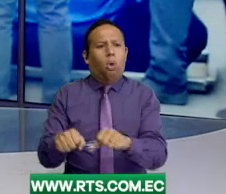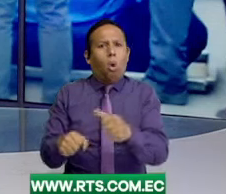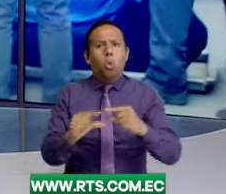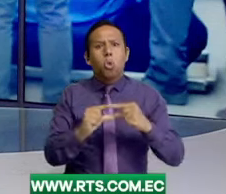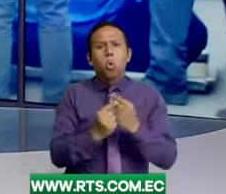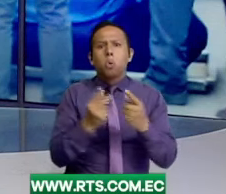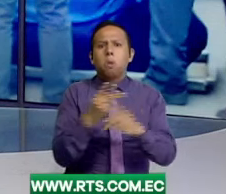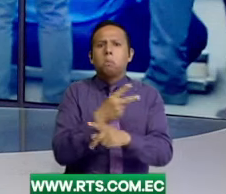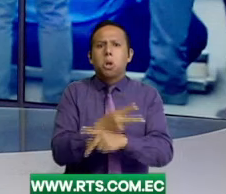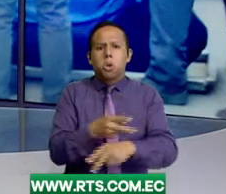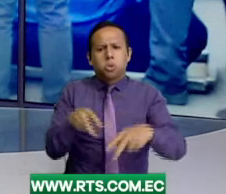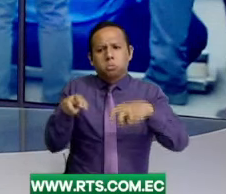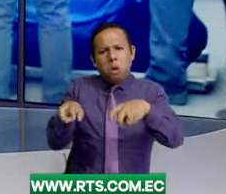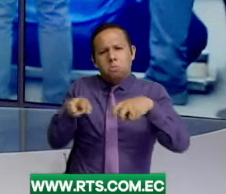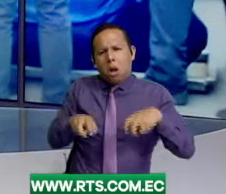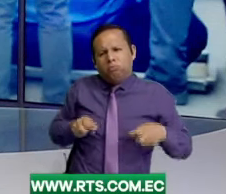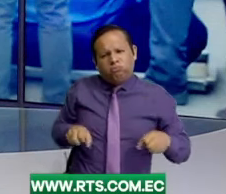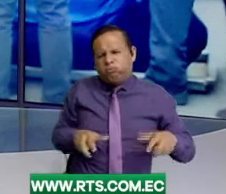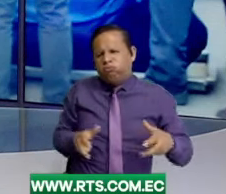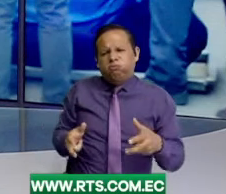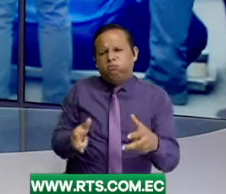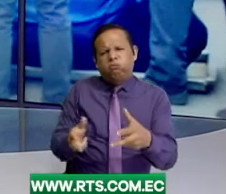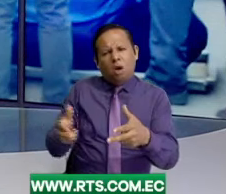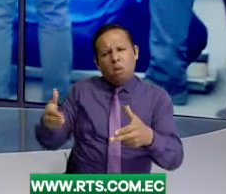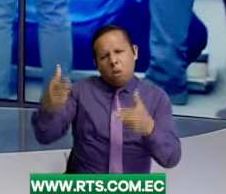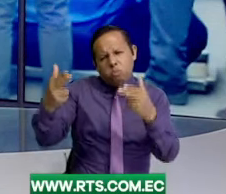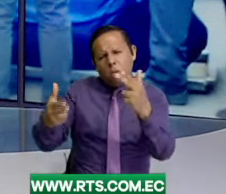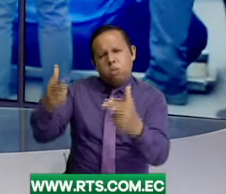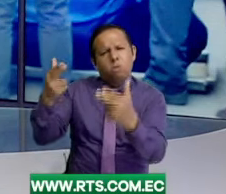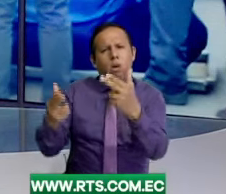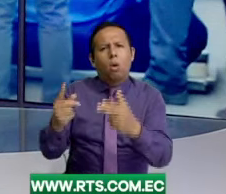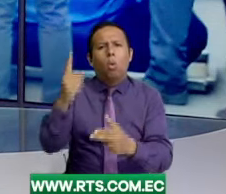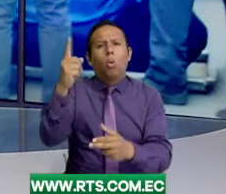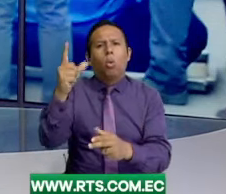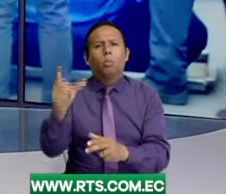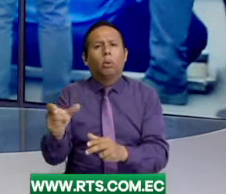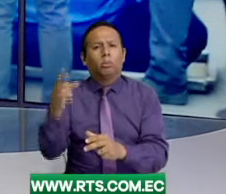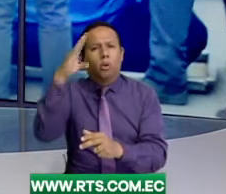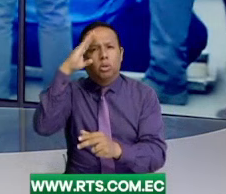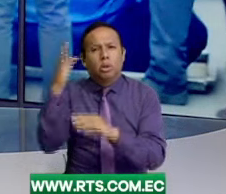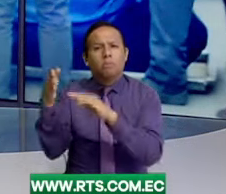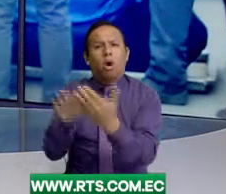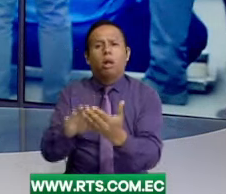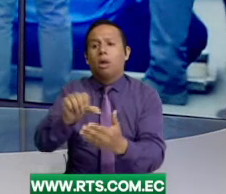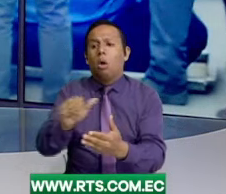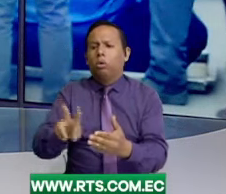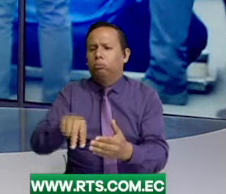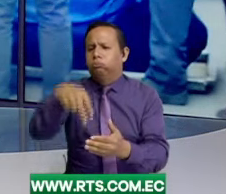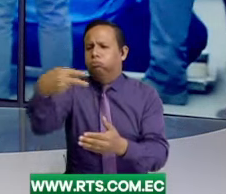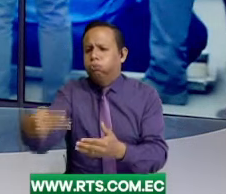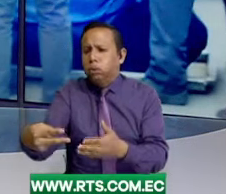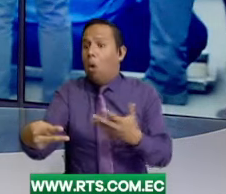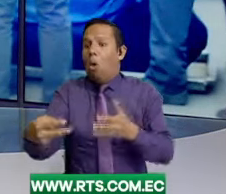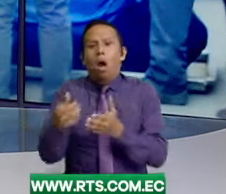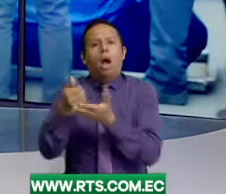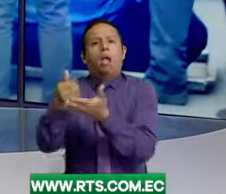organización delictiva. Uno de los agentes murió y el otro fue trasladado herido a un hospital.